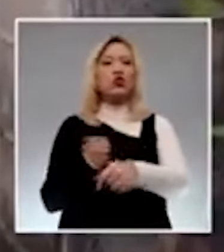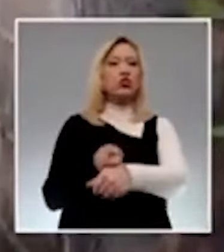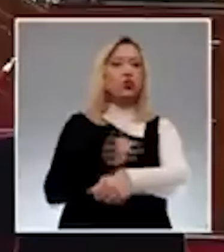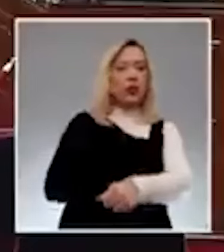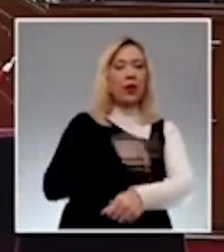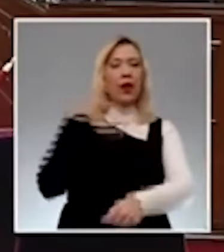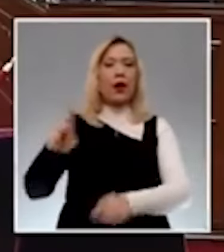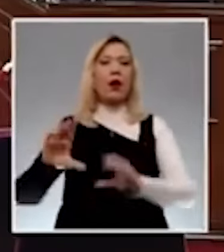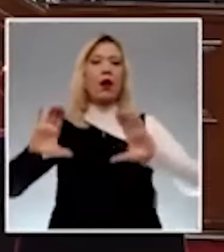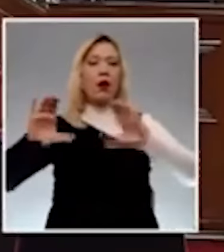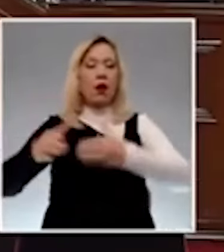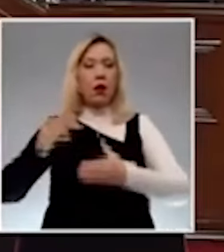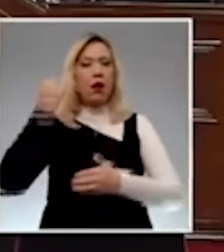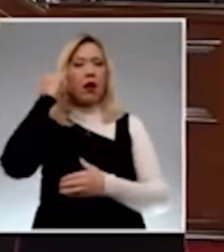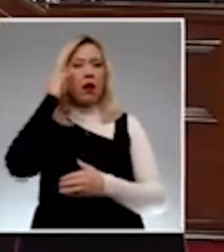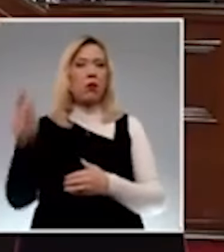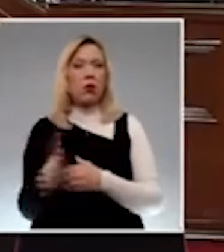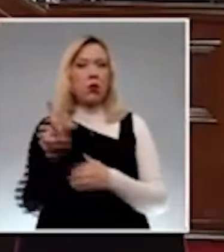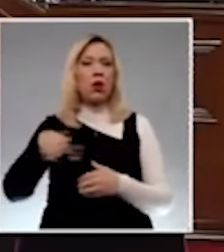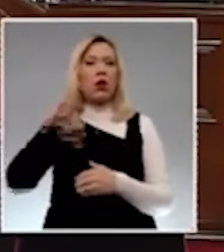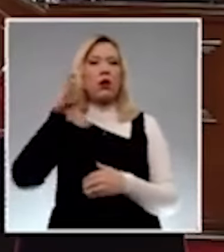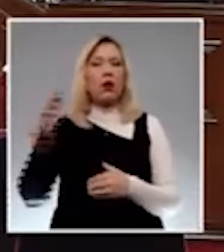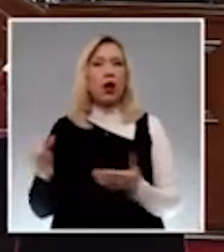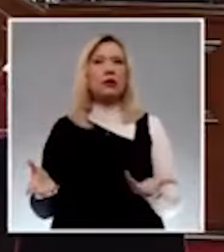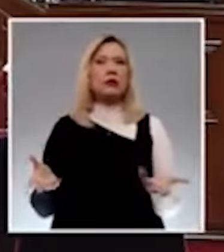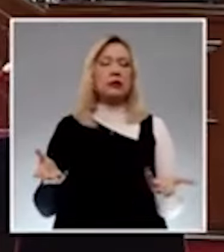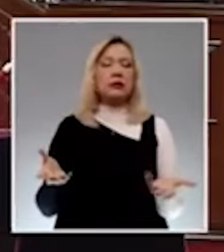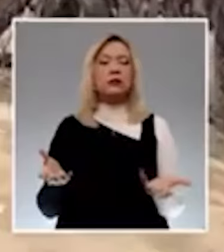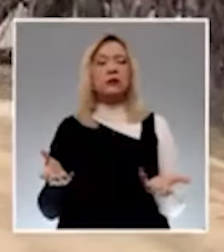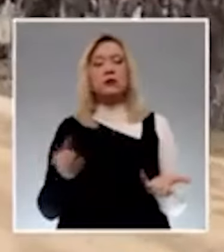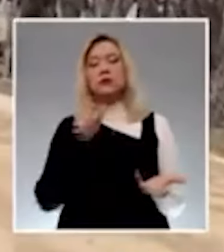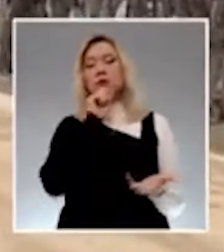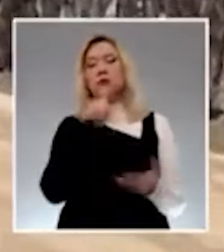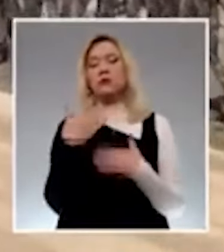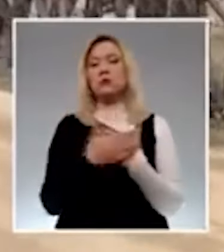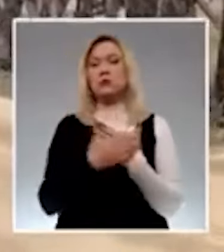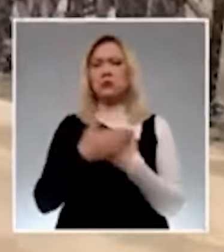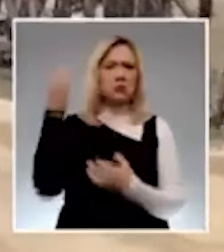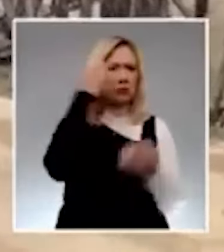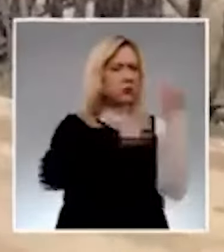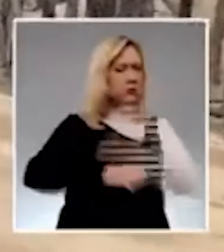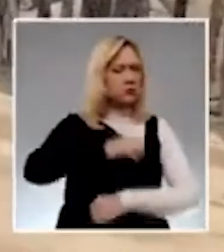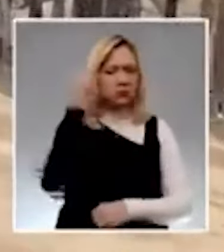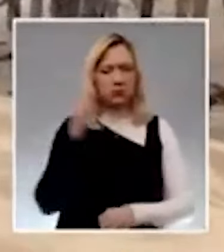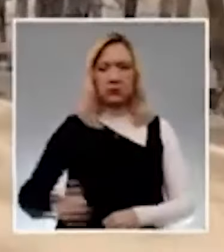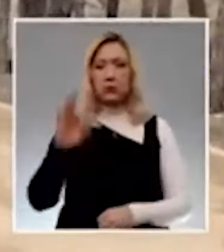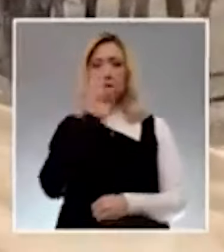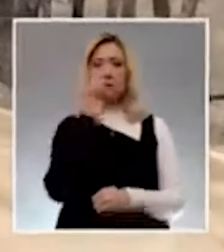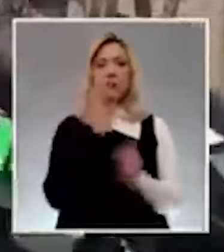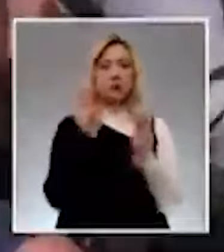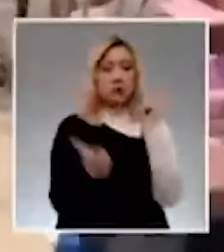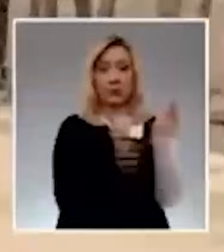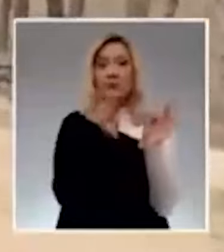Quintana Roo. Entre otros temas, el Pleno determinó que deberá revisar de oficio si se realizó la consulta previa y si